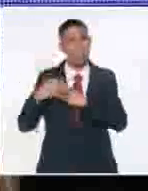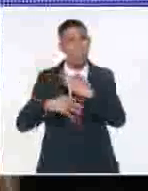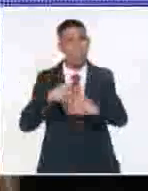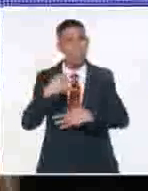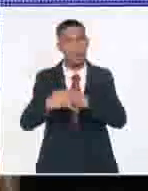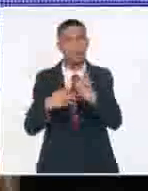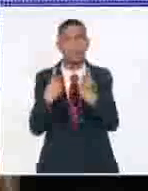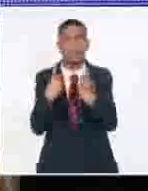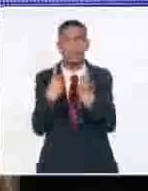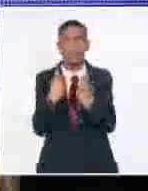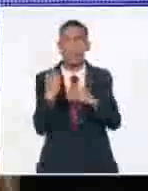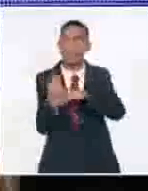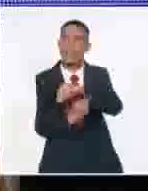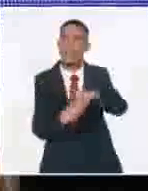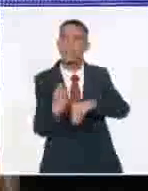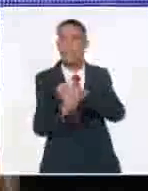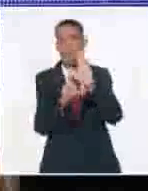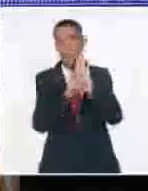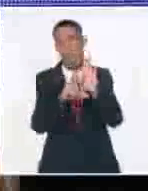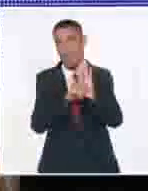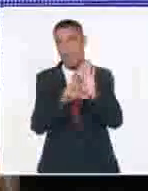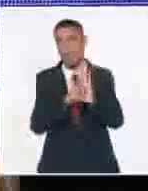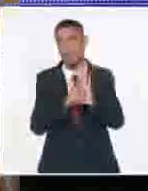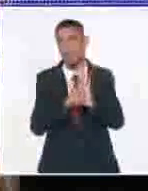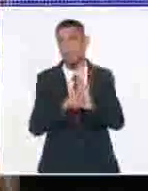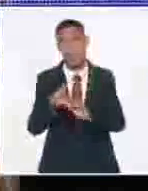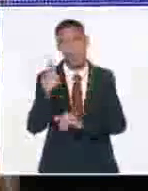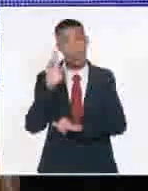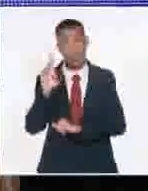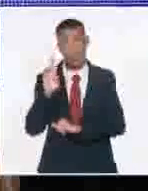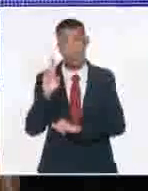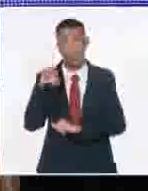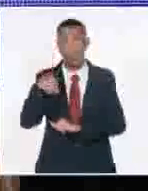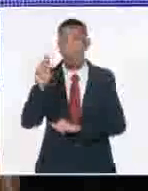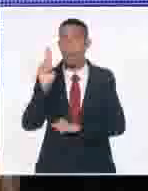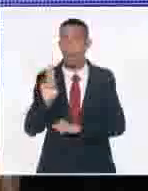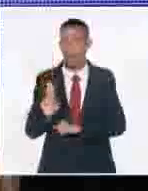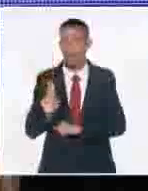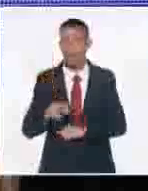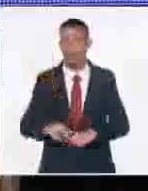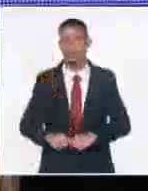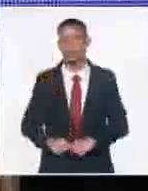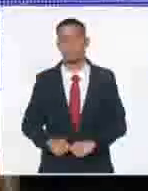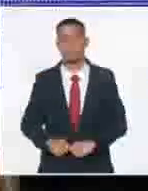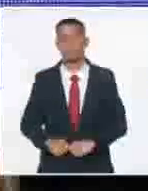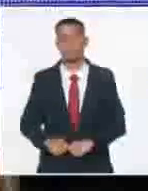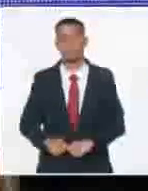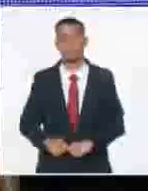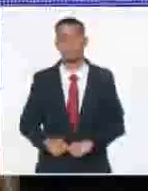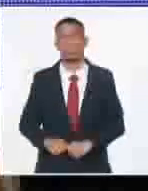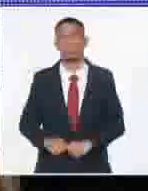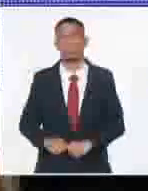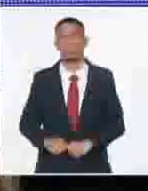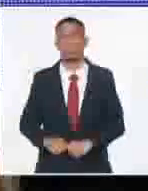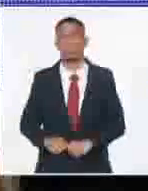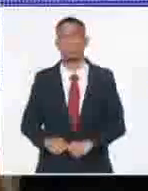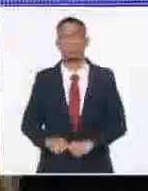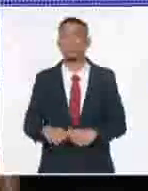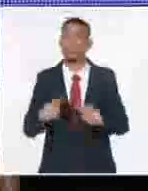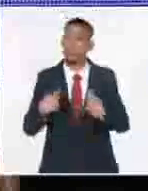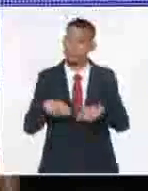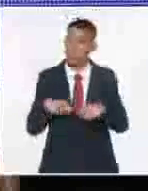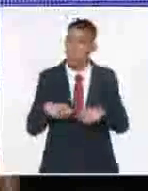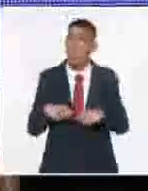de una reforma profunda de la Organización de Naciones Unidas, que ha de atender